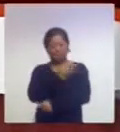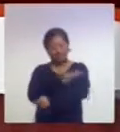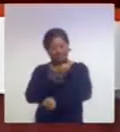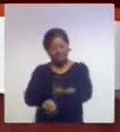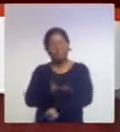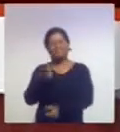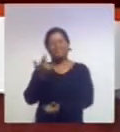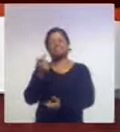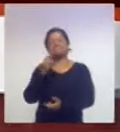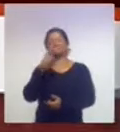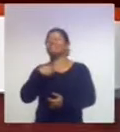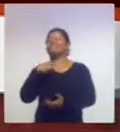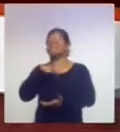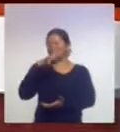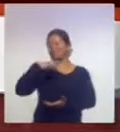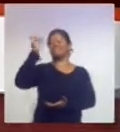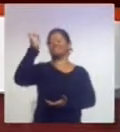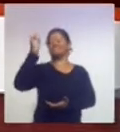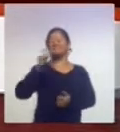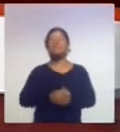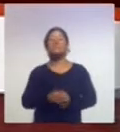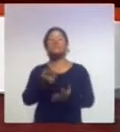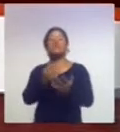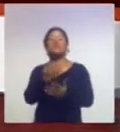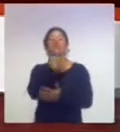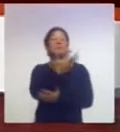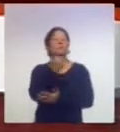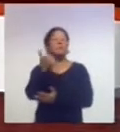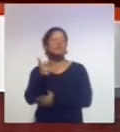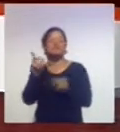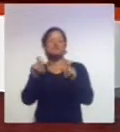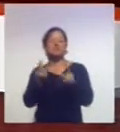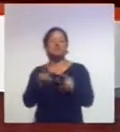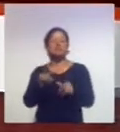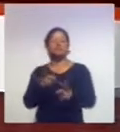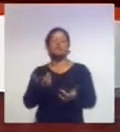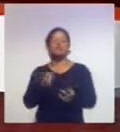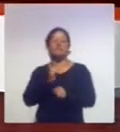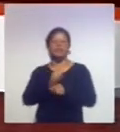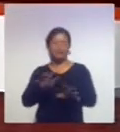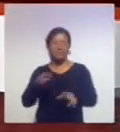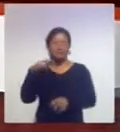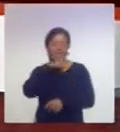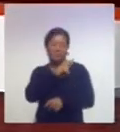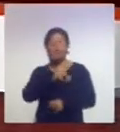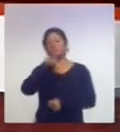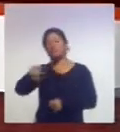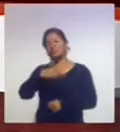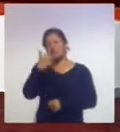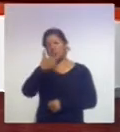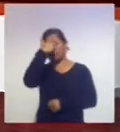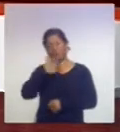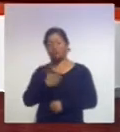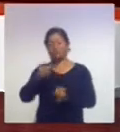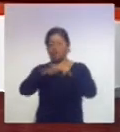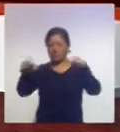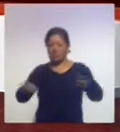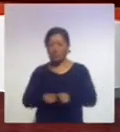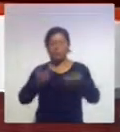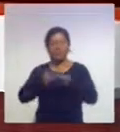en esta emisión y lo esperamos más tarde a las 5 a las 6 los avances informativos. Ya para las 8 de la noche todo el equipo de Ahora